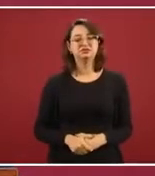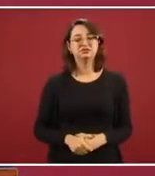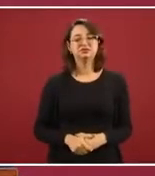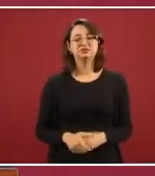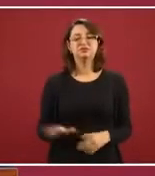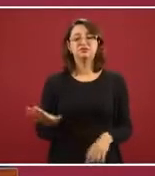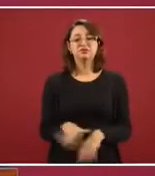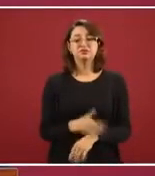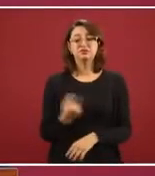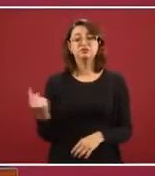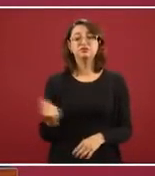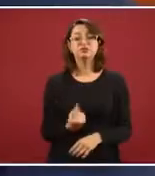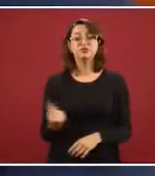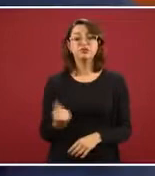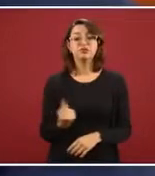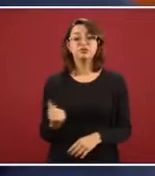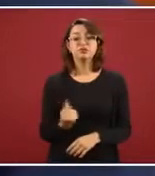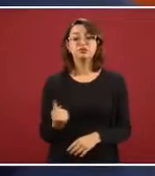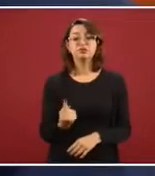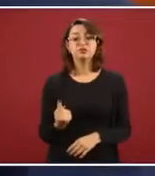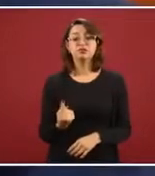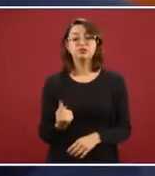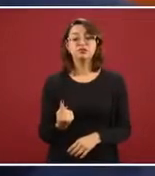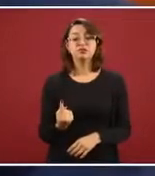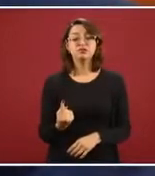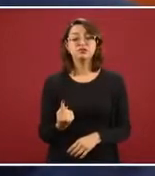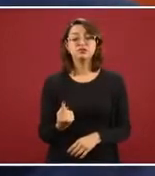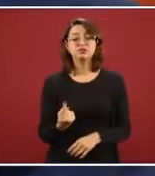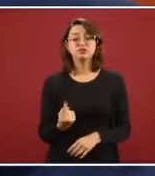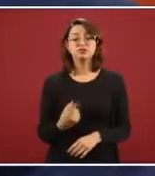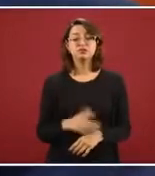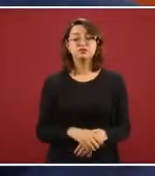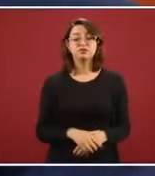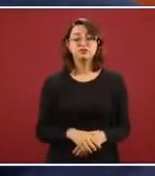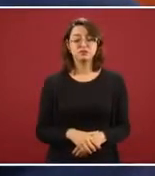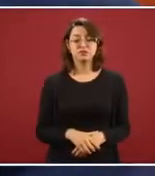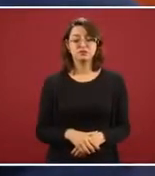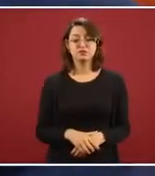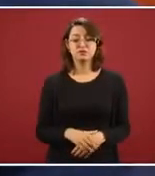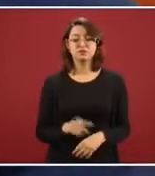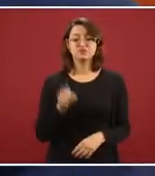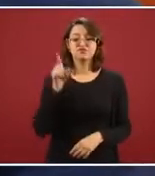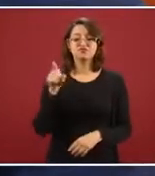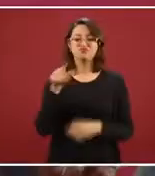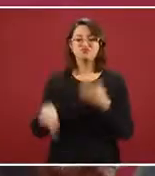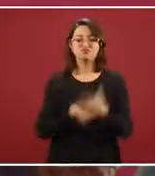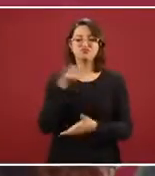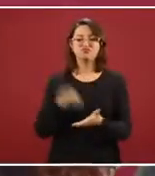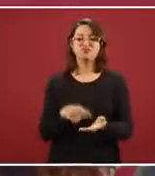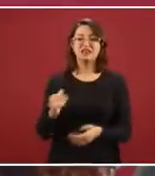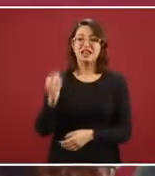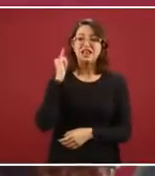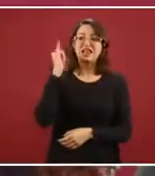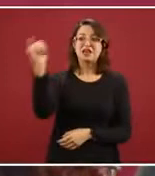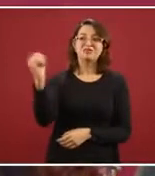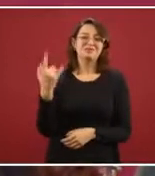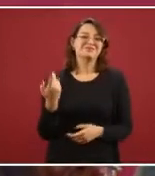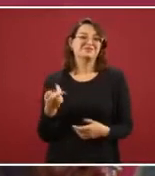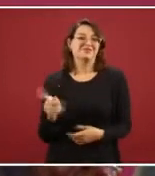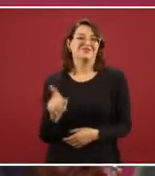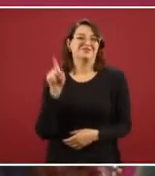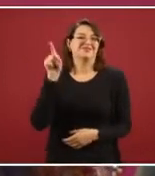por qué e son sitios distantes pero ahí se necesitan